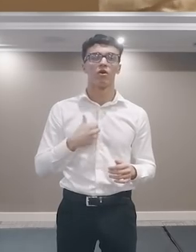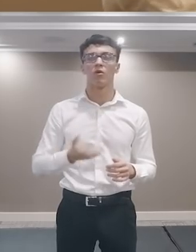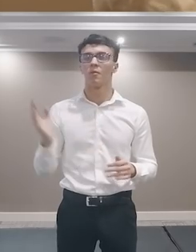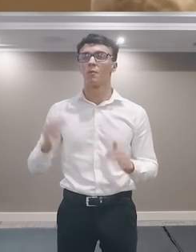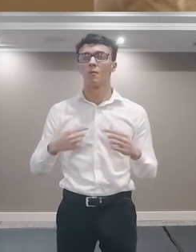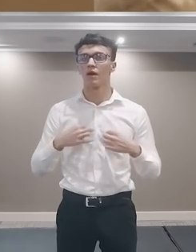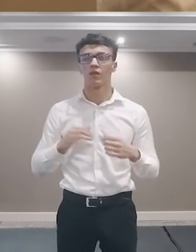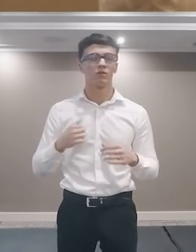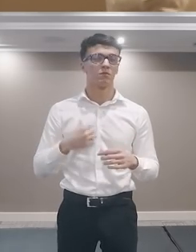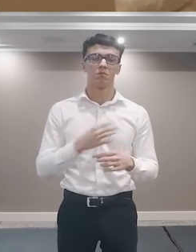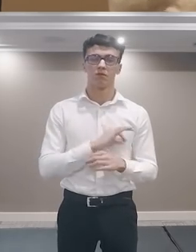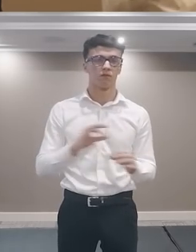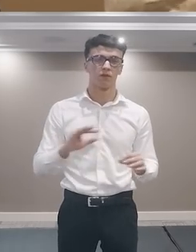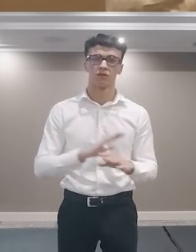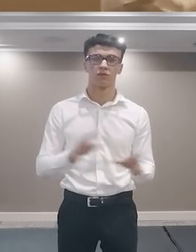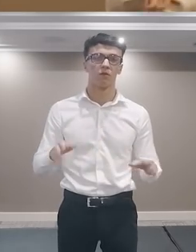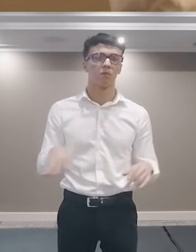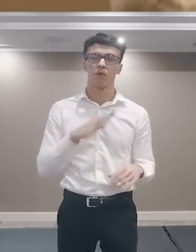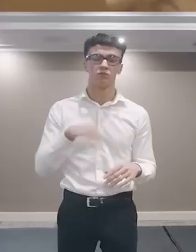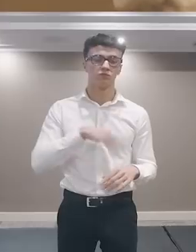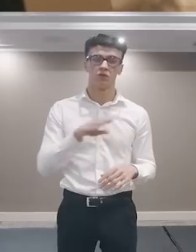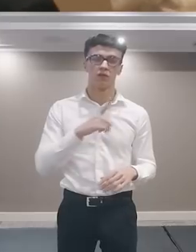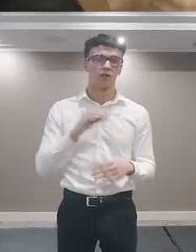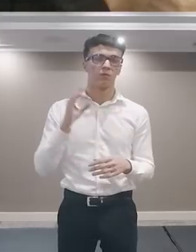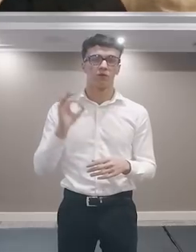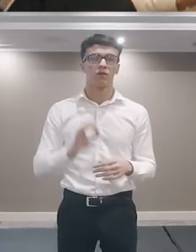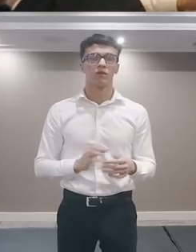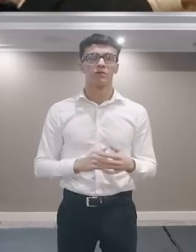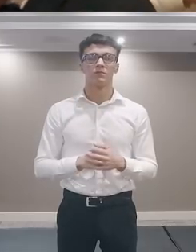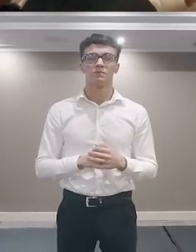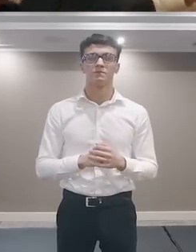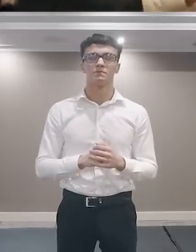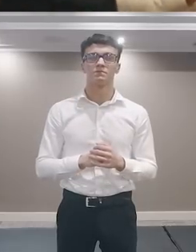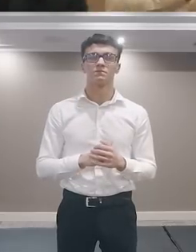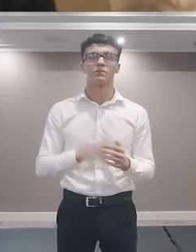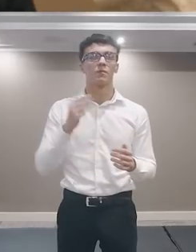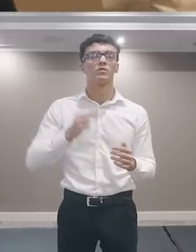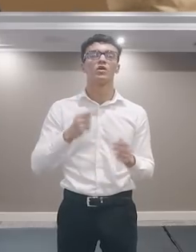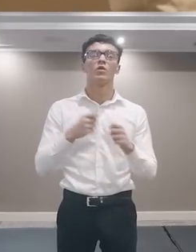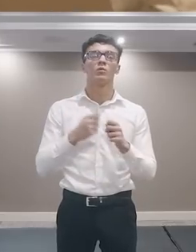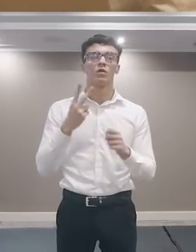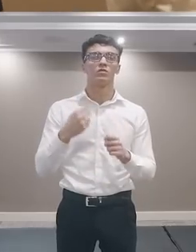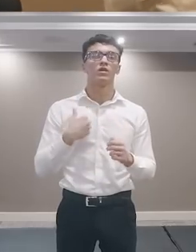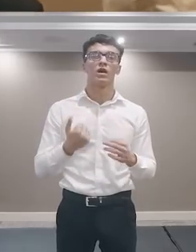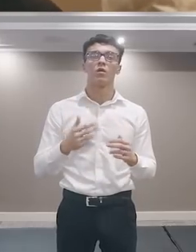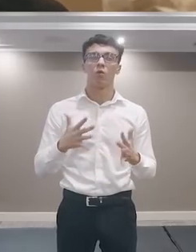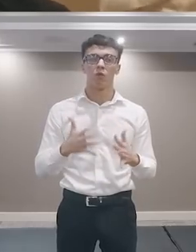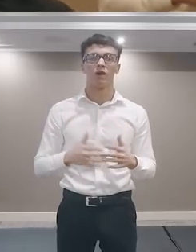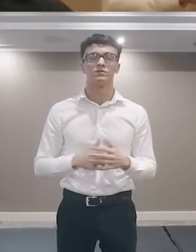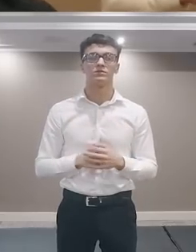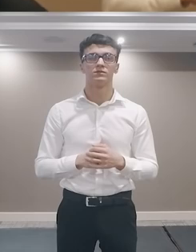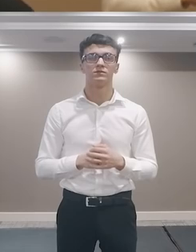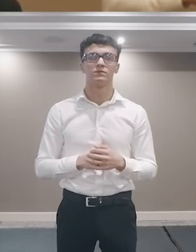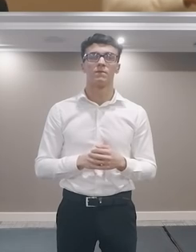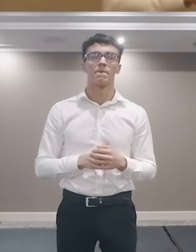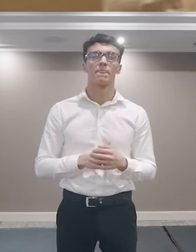dinero perfecto me vale vamos vamos con todo vamos con todo persona número 2 tengo dudas borja